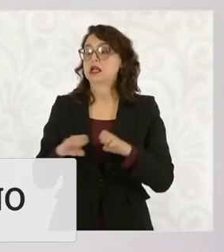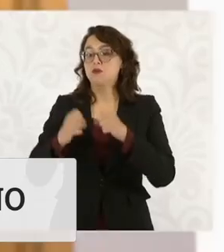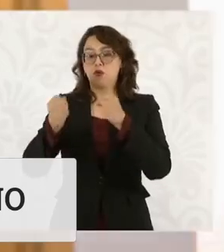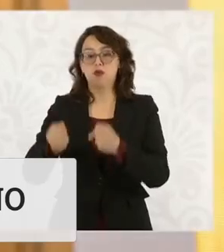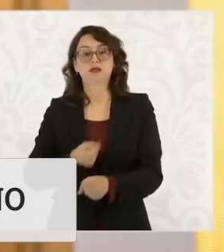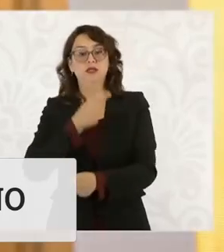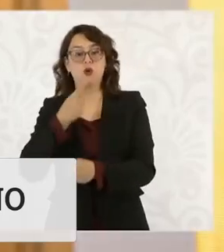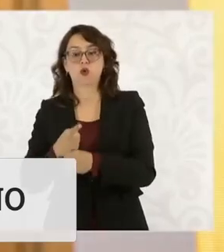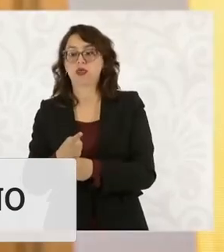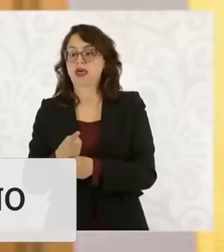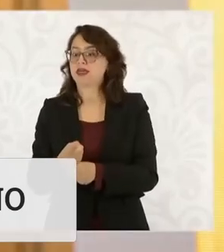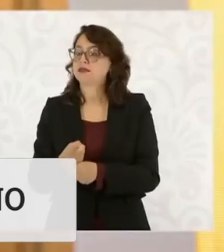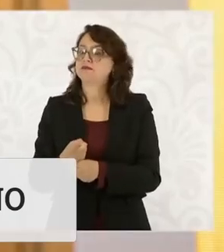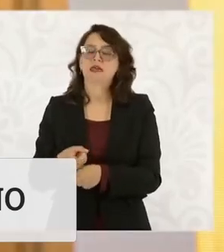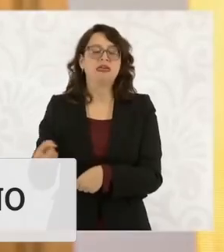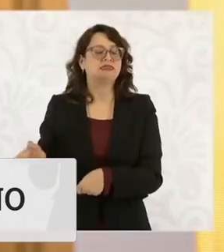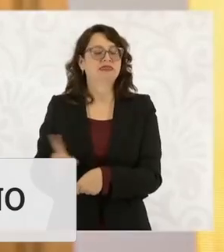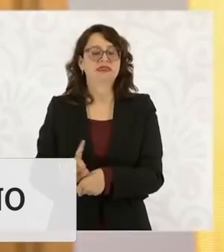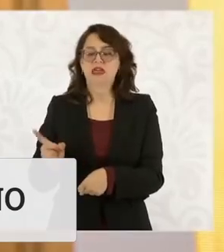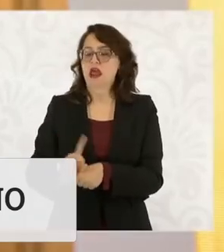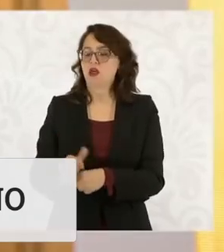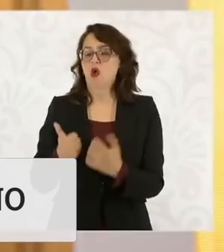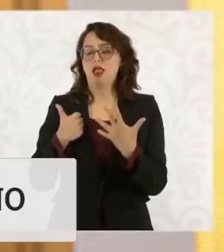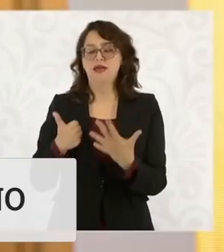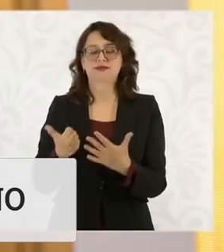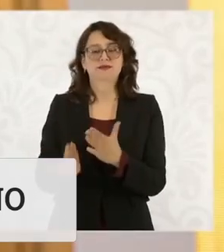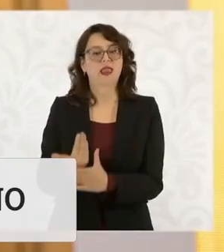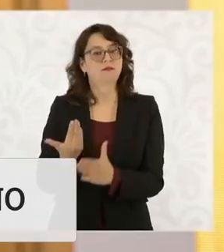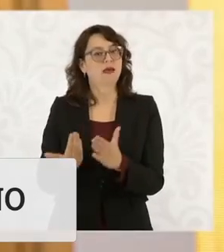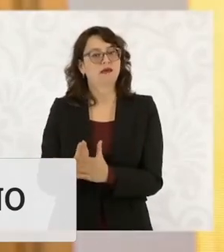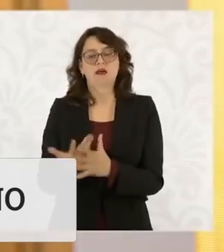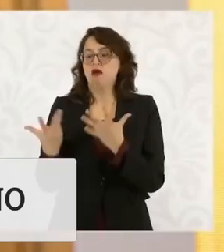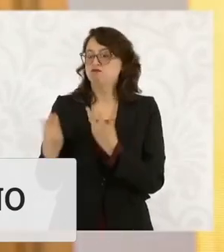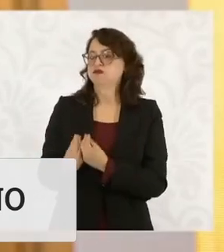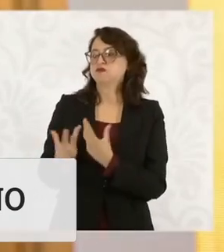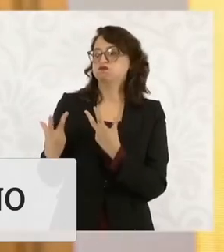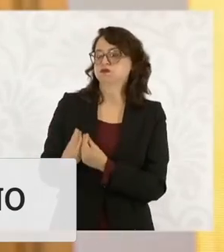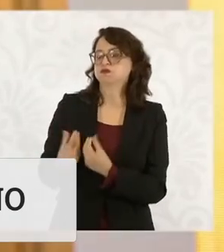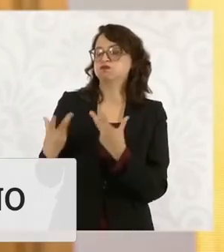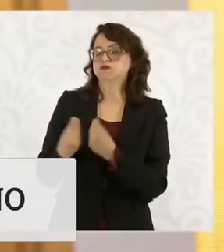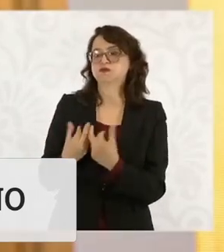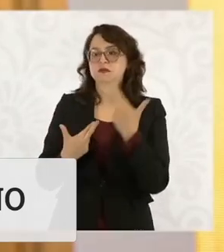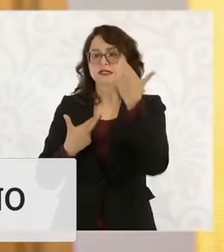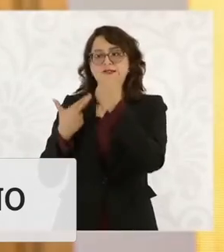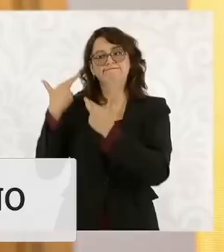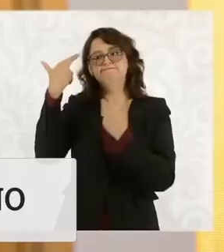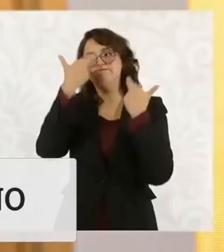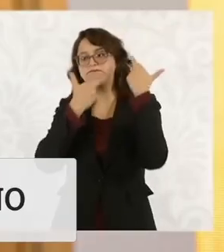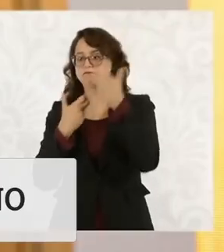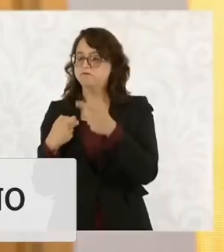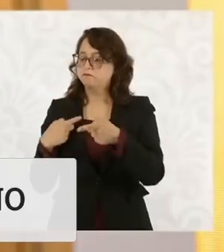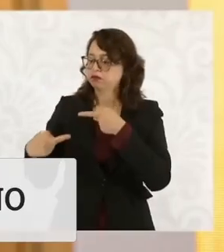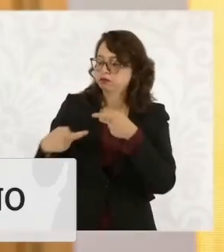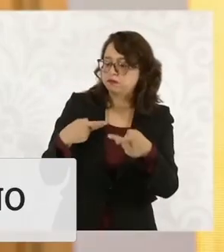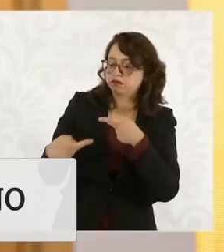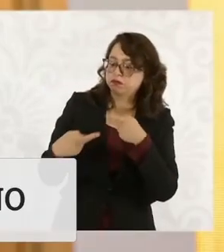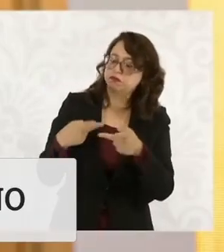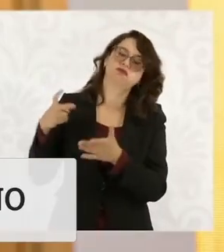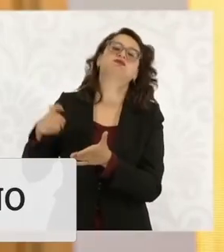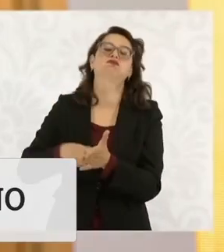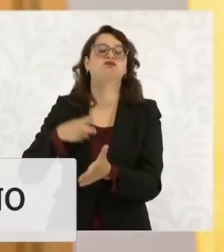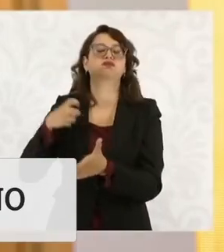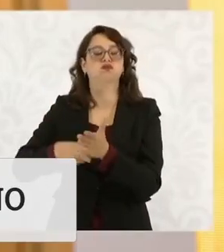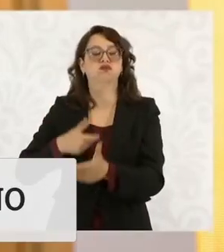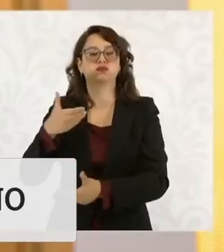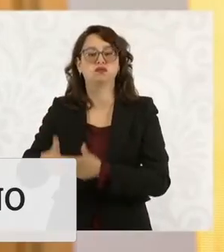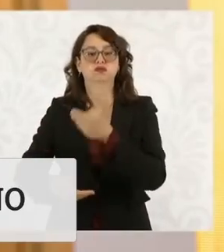Seguridad nos reunimos todos los días a las 6 de la mañana para evaluar y fortalecer la estrategia. Para que